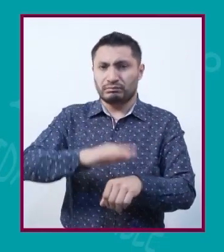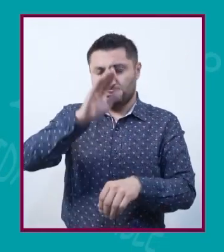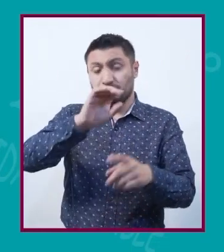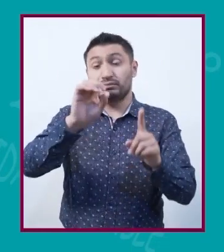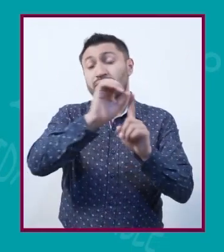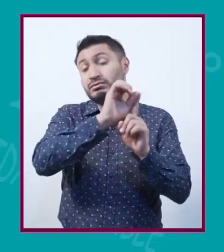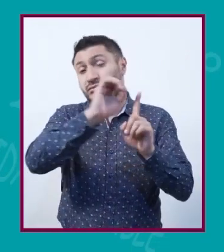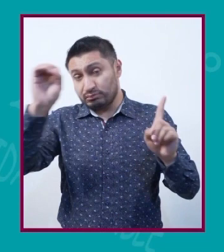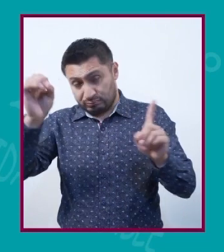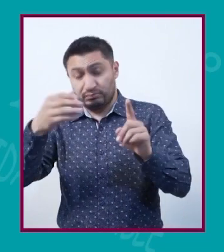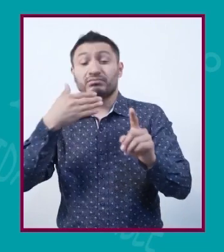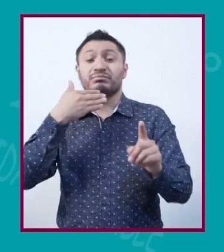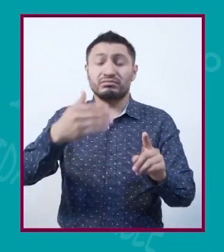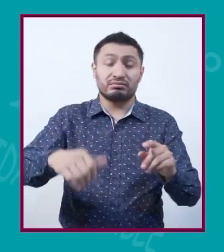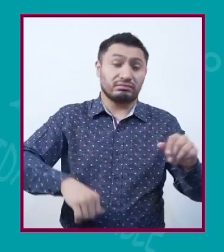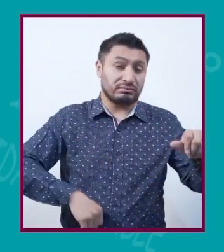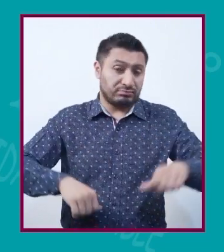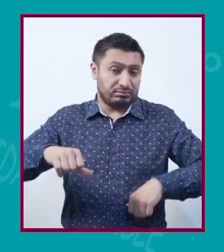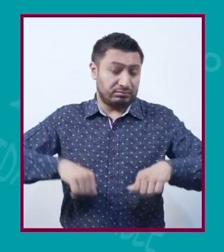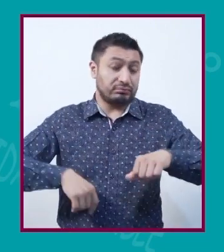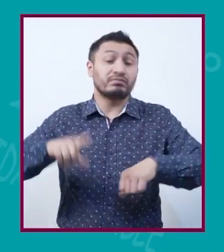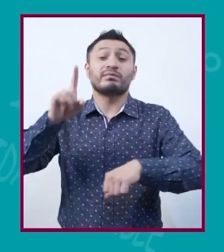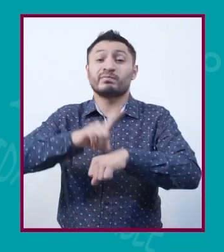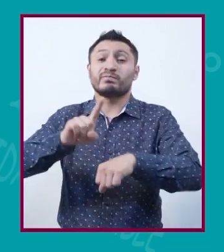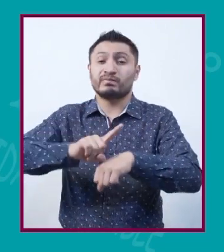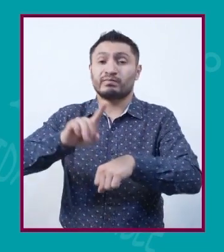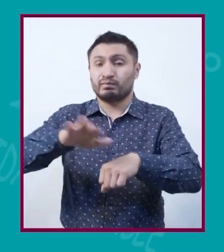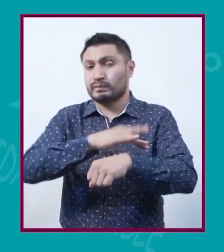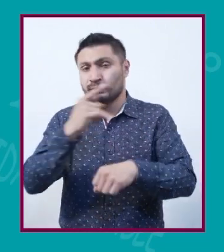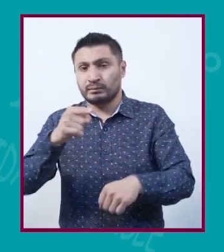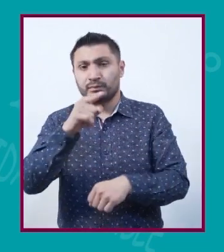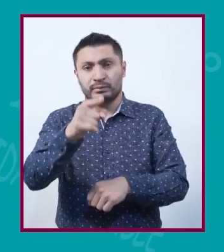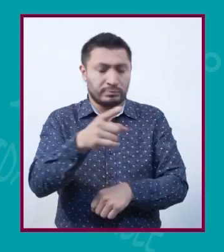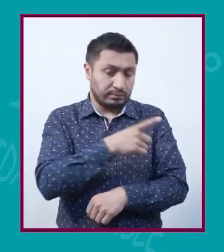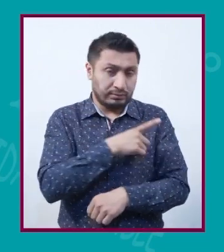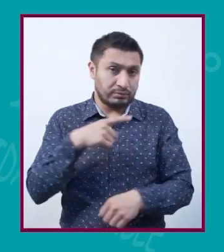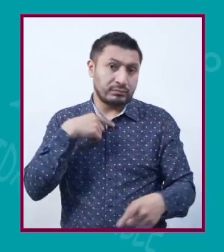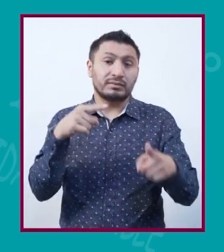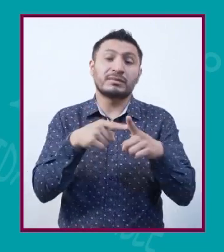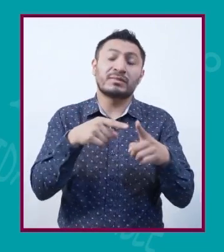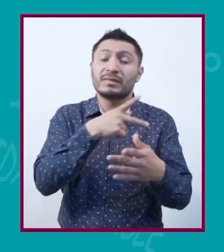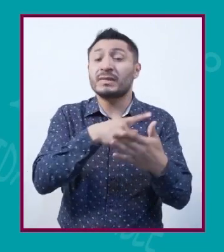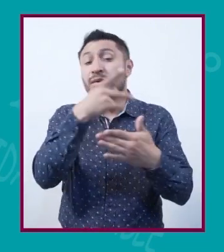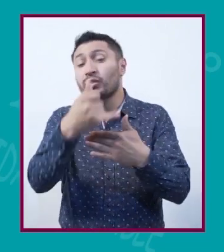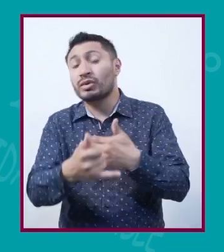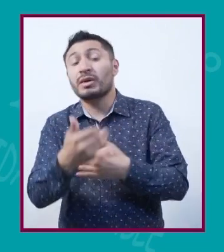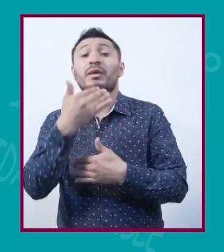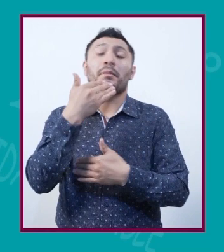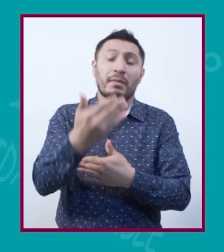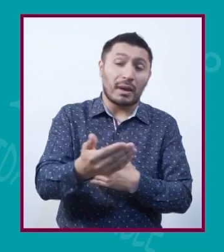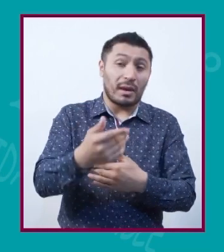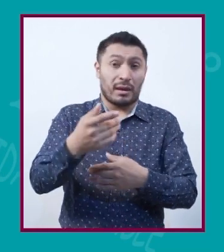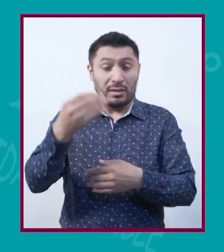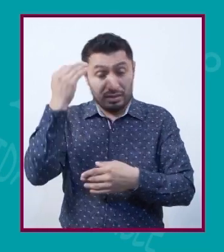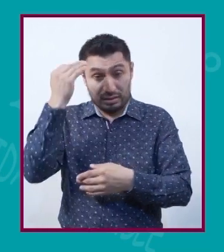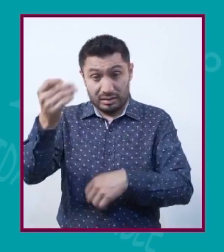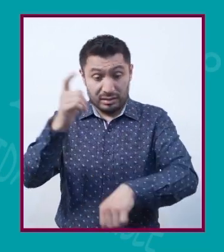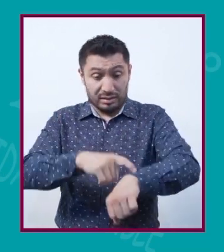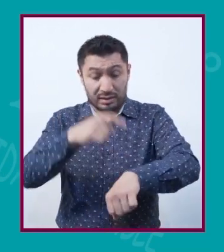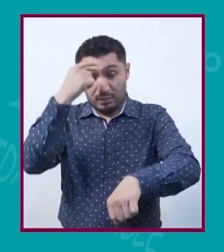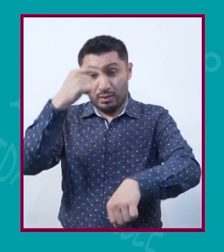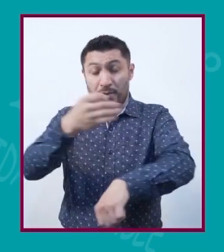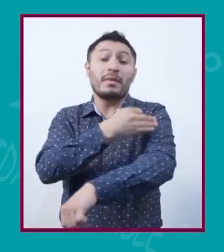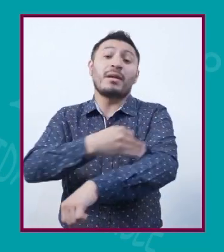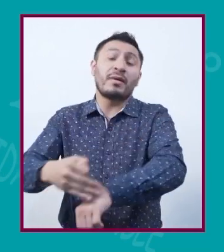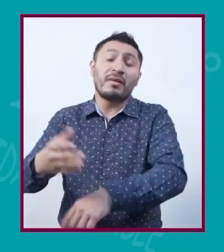en tus actividades de todos los días porque tienes que tener todas las tareas, los proyectos y tener el tiempo para tu